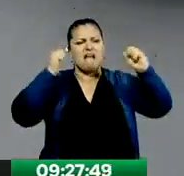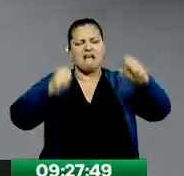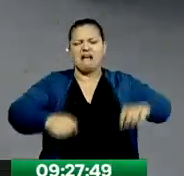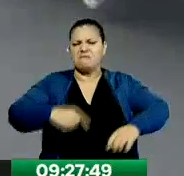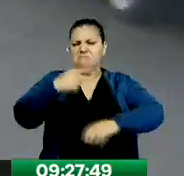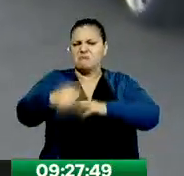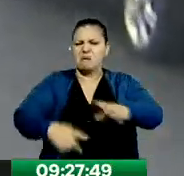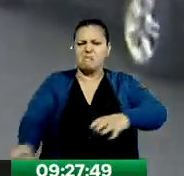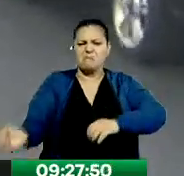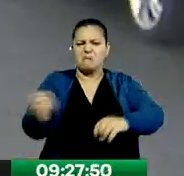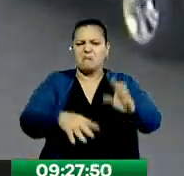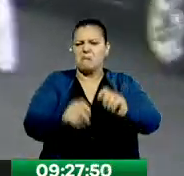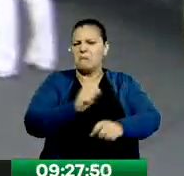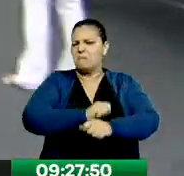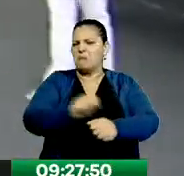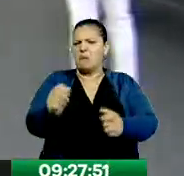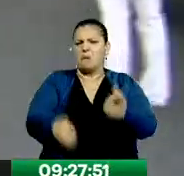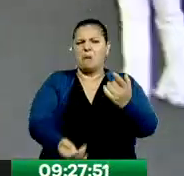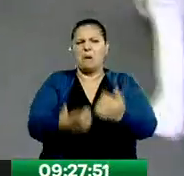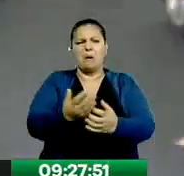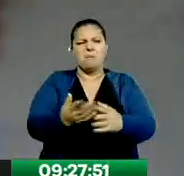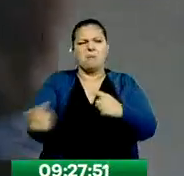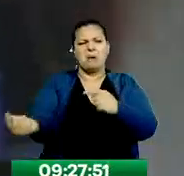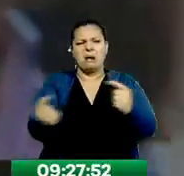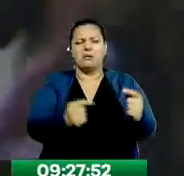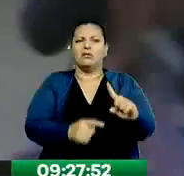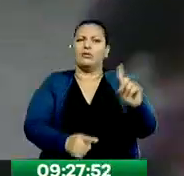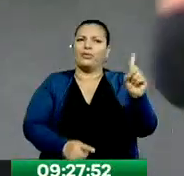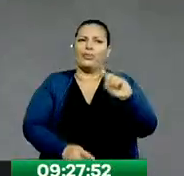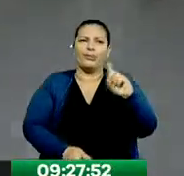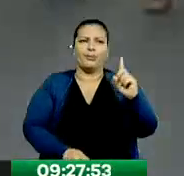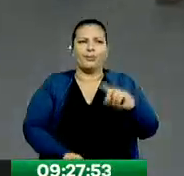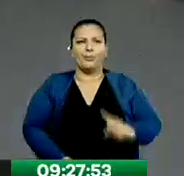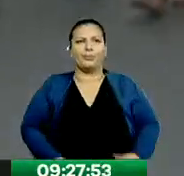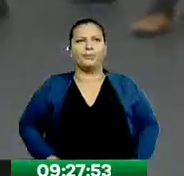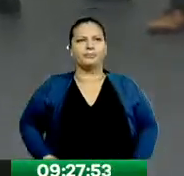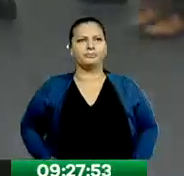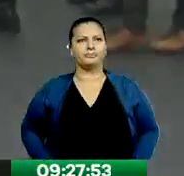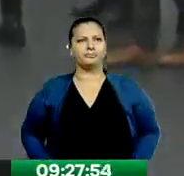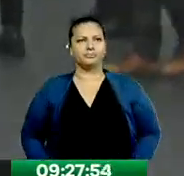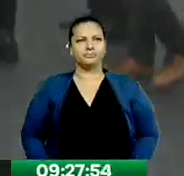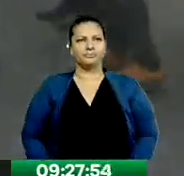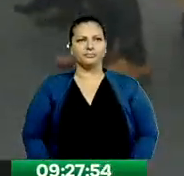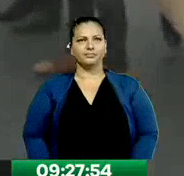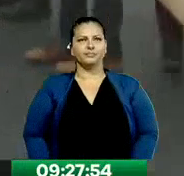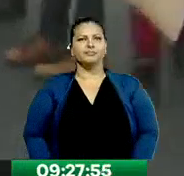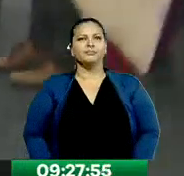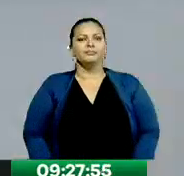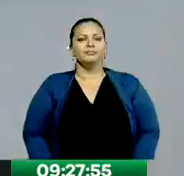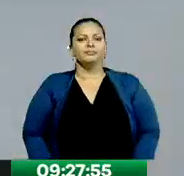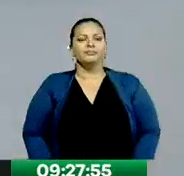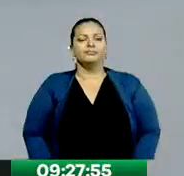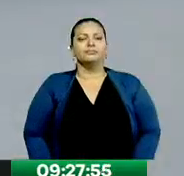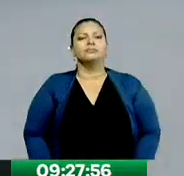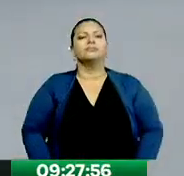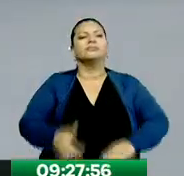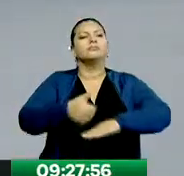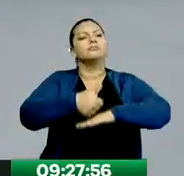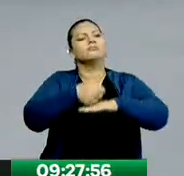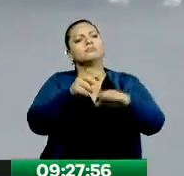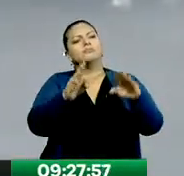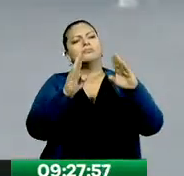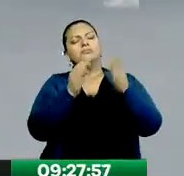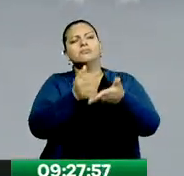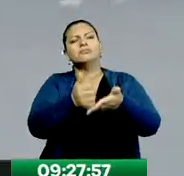atención o que puedan hacer público esta preocupación y de alguna manera pedirle a las autoridades que solucionen el problema.